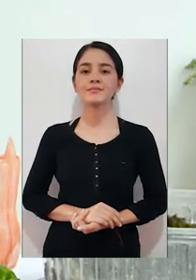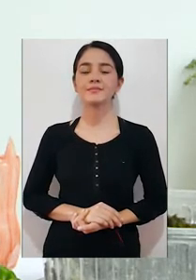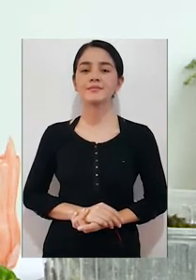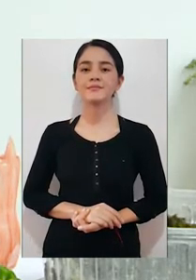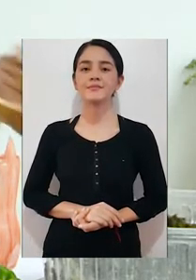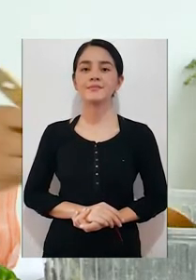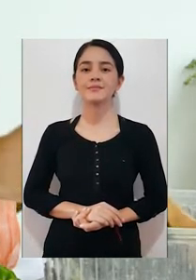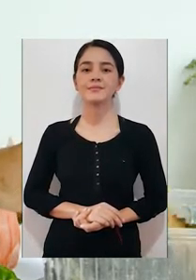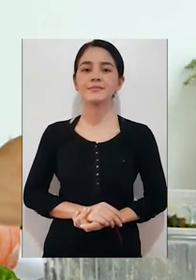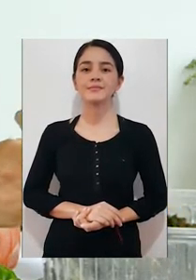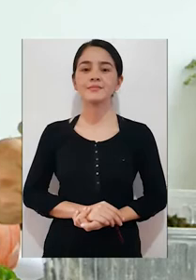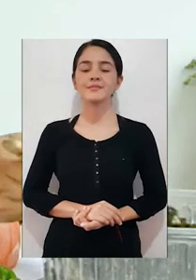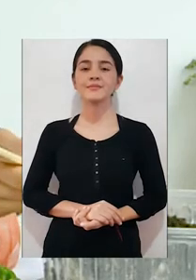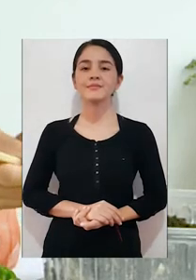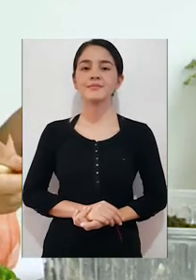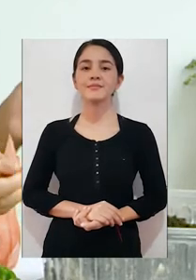lo